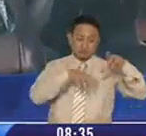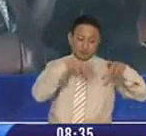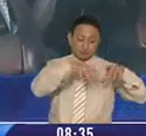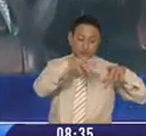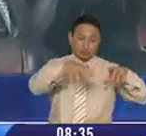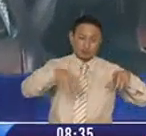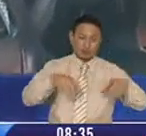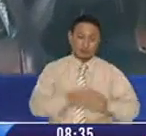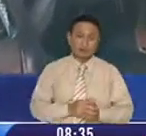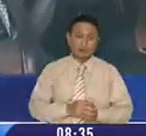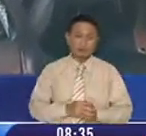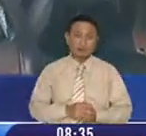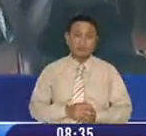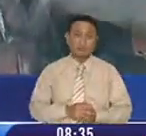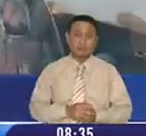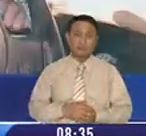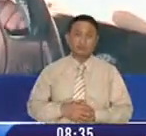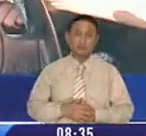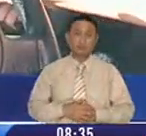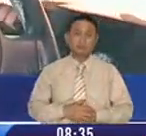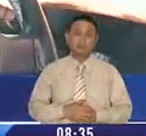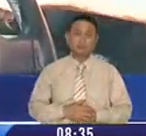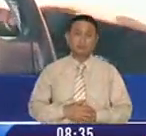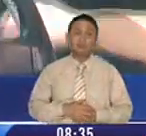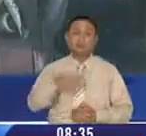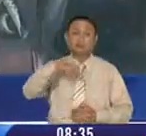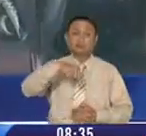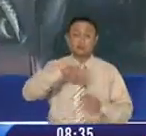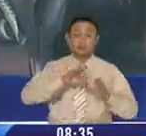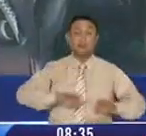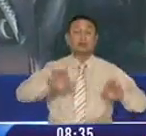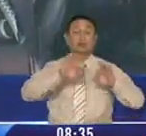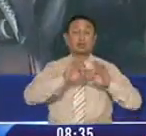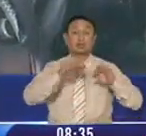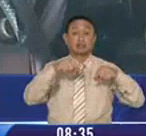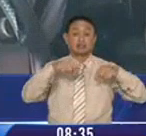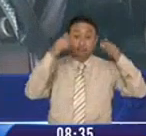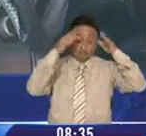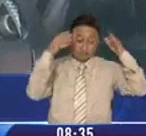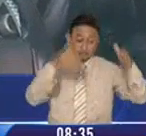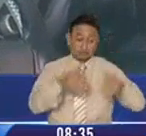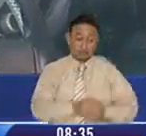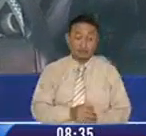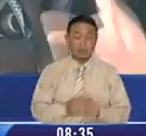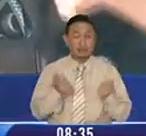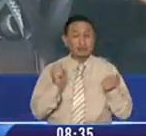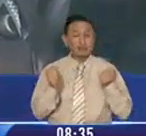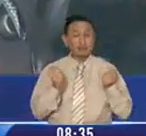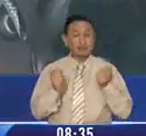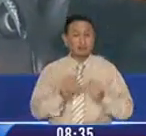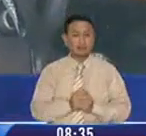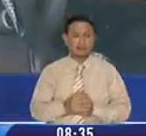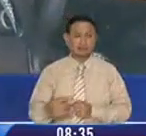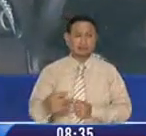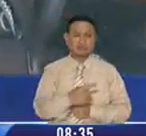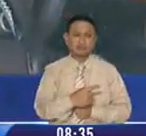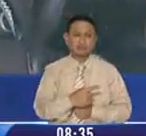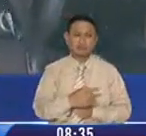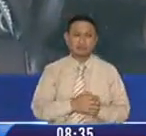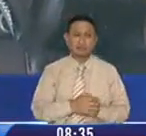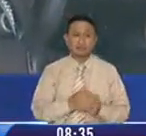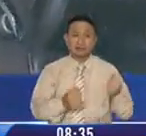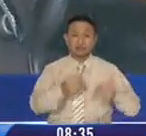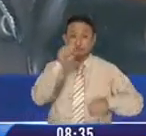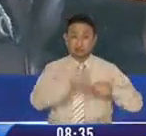por el desleve que hay del terreno, ¿no? Y la verdad es que sí es importante que tomen asunto esto, pues, y los correctivos necesarios para evitar también los daños